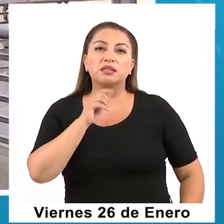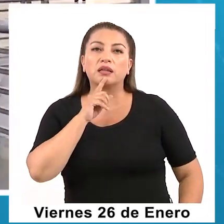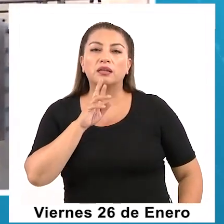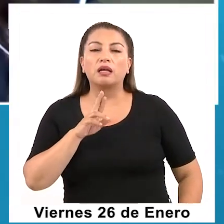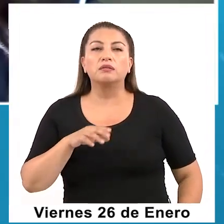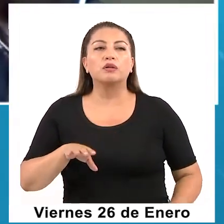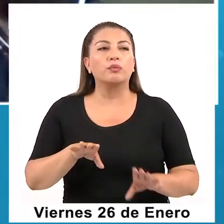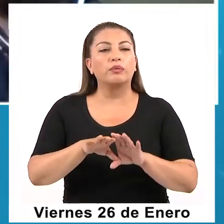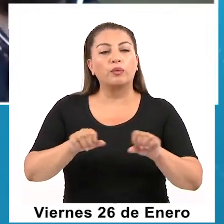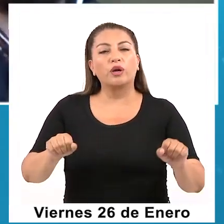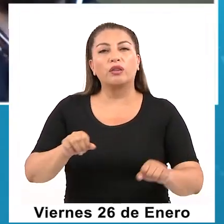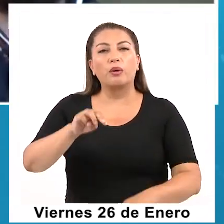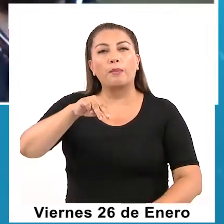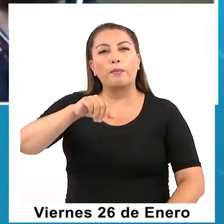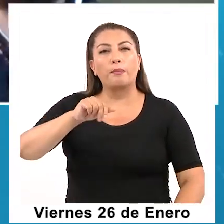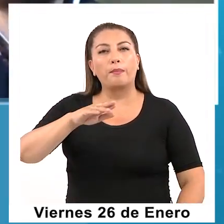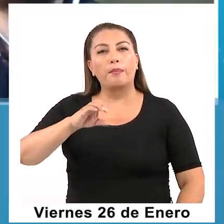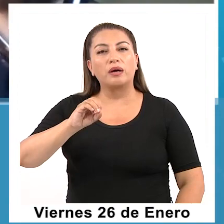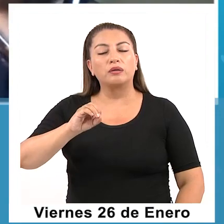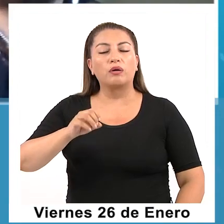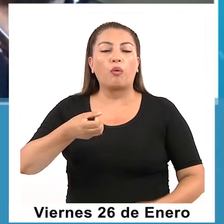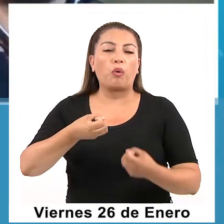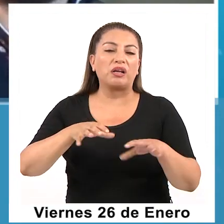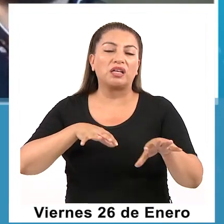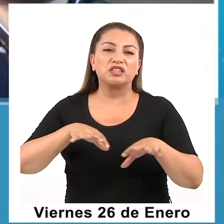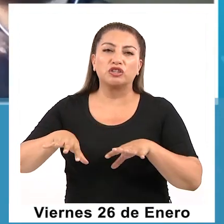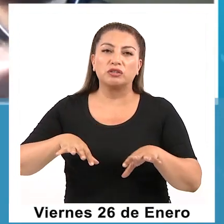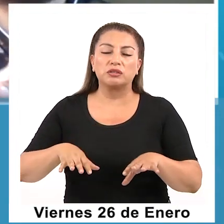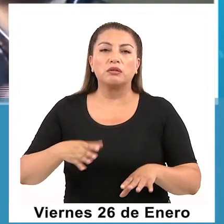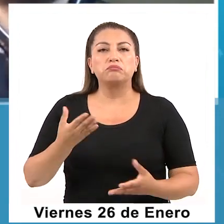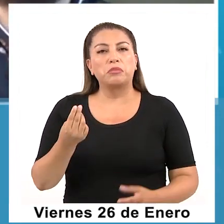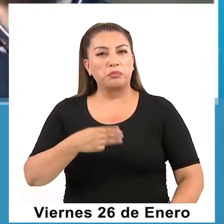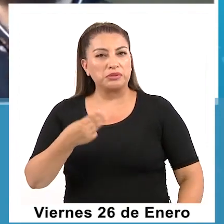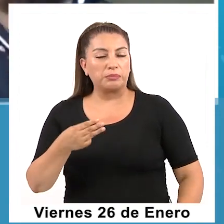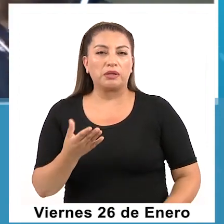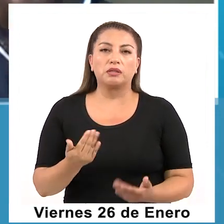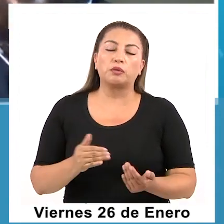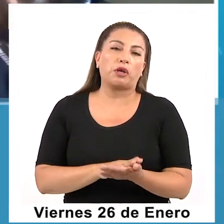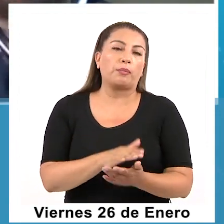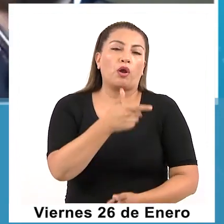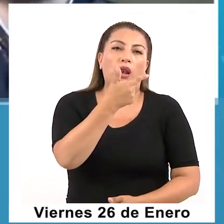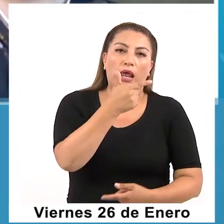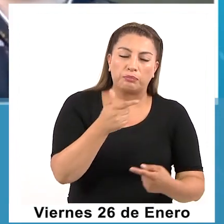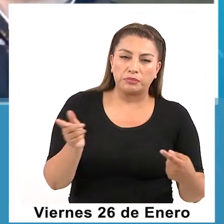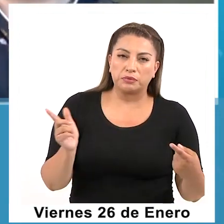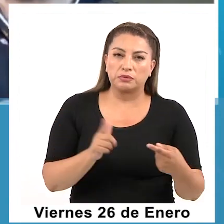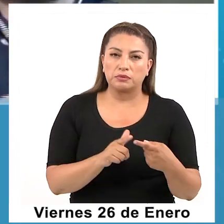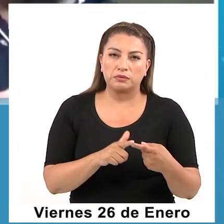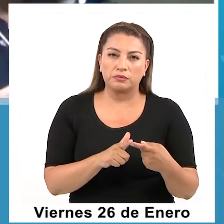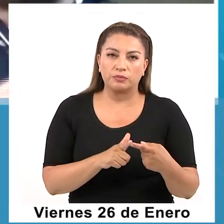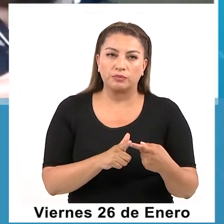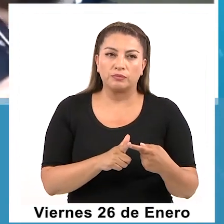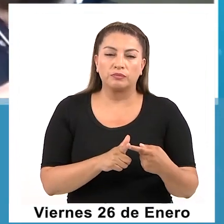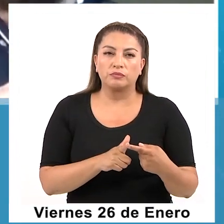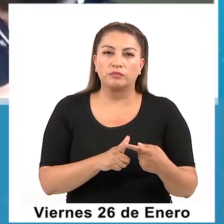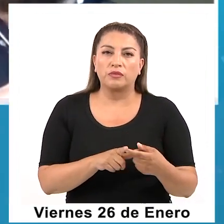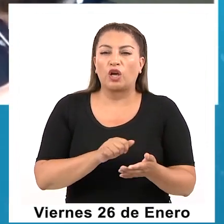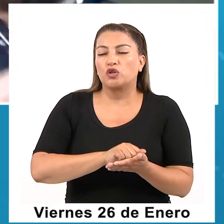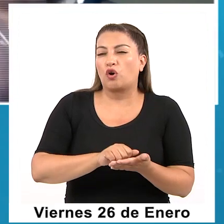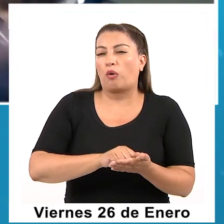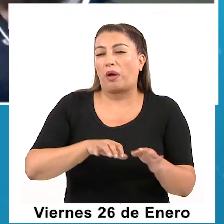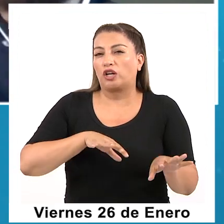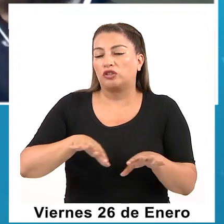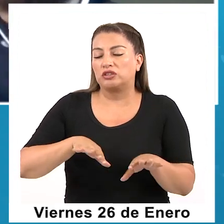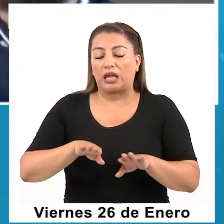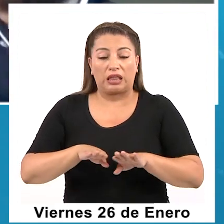convenio marco para la compra de tales o cuales productos que un municipio puede requerir, desde lápices, Ya. eh, Y en cosas de el, escritorio, en